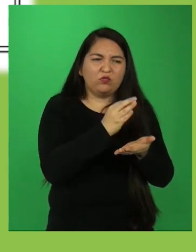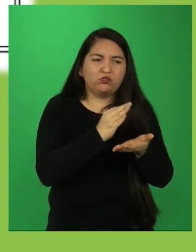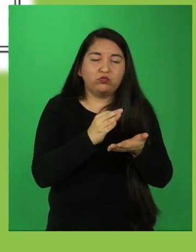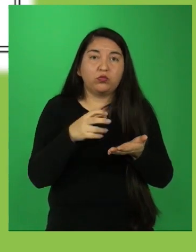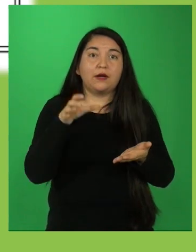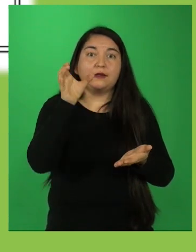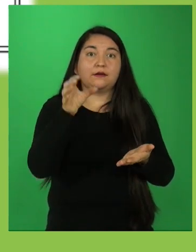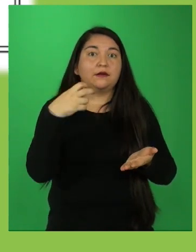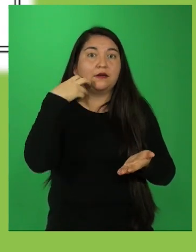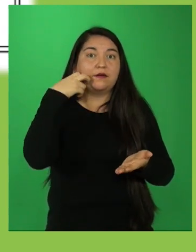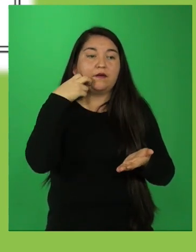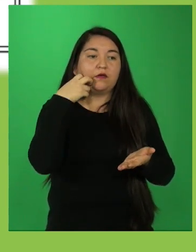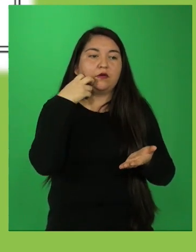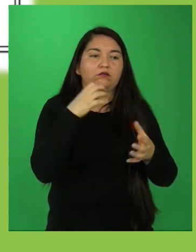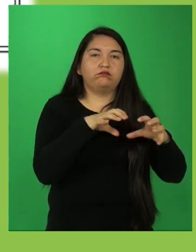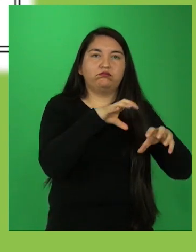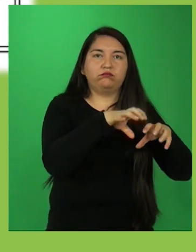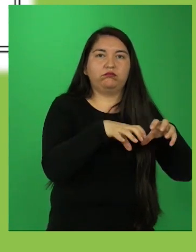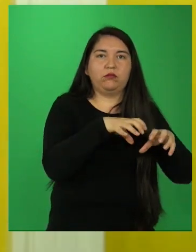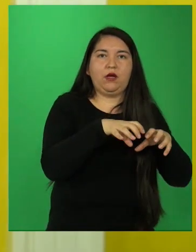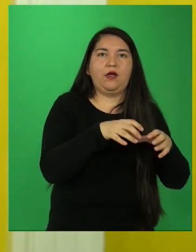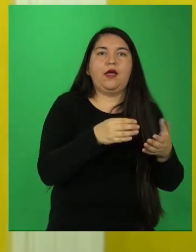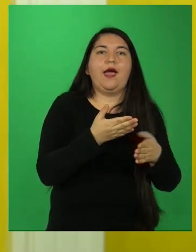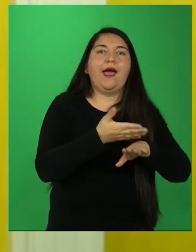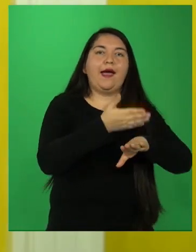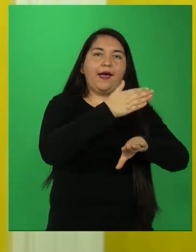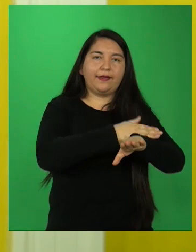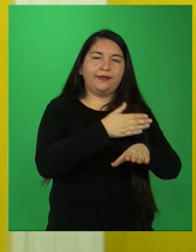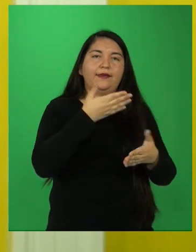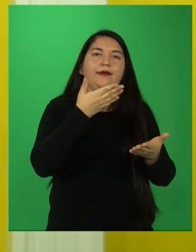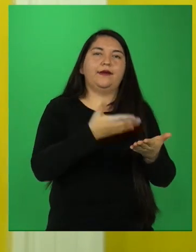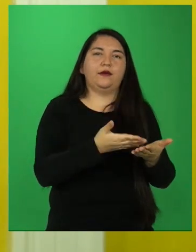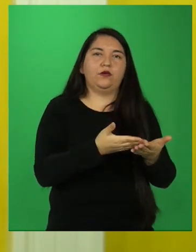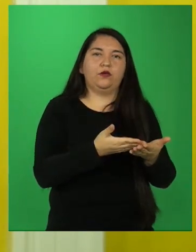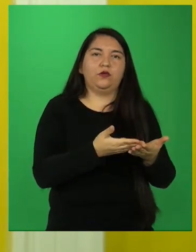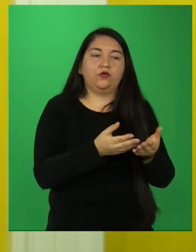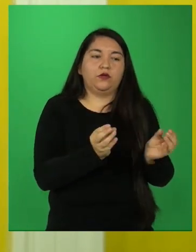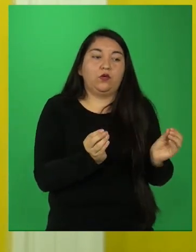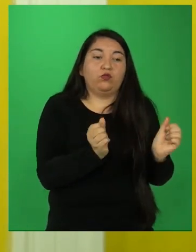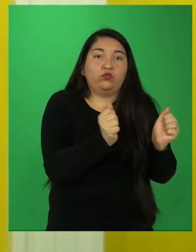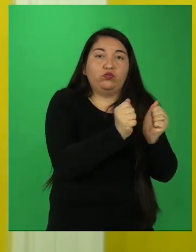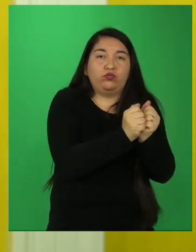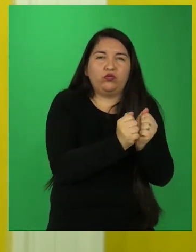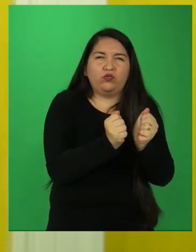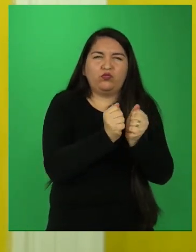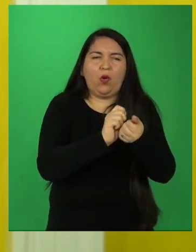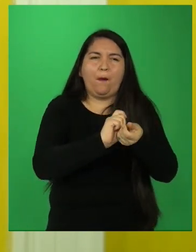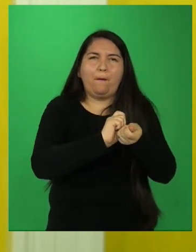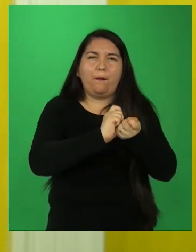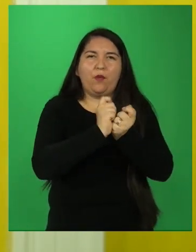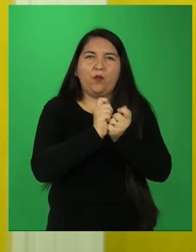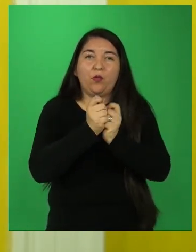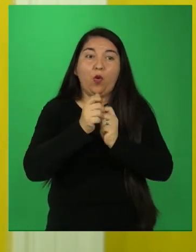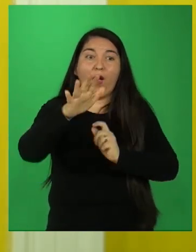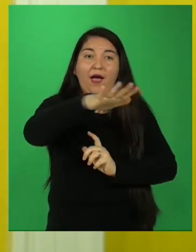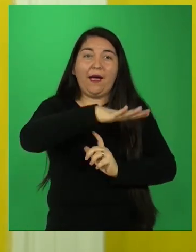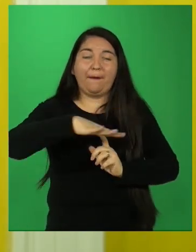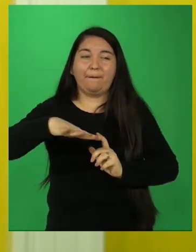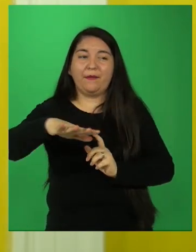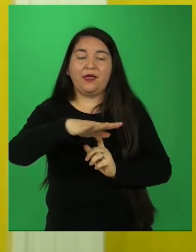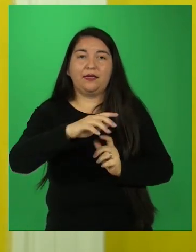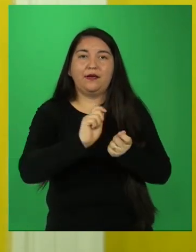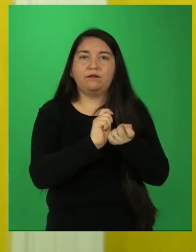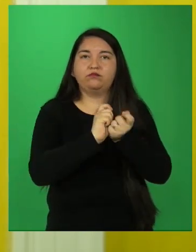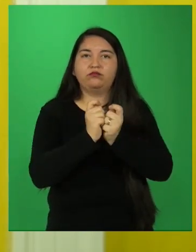que colonizaron la Tierra. Y a medida que ellos iban seleccionándose, adaptándose a distintos ambientes,